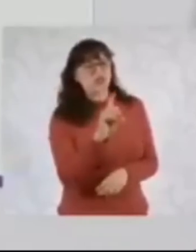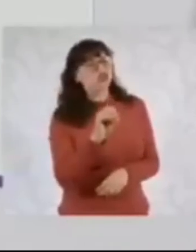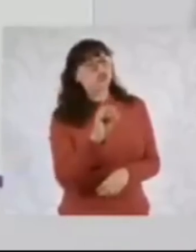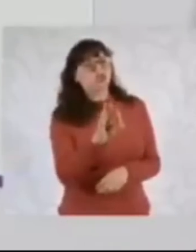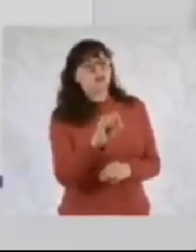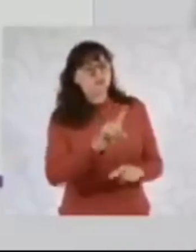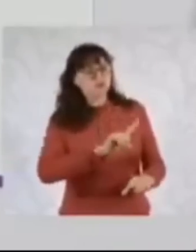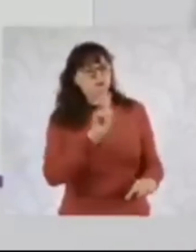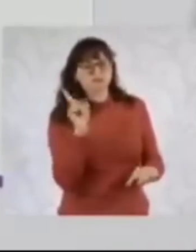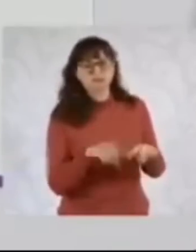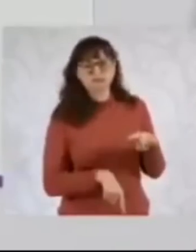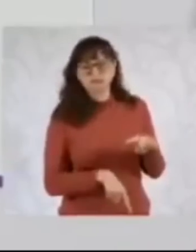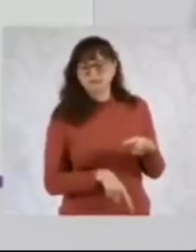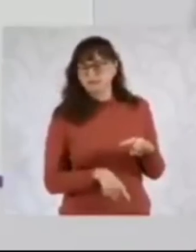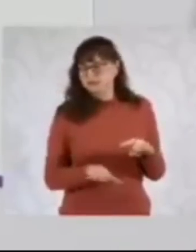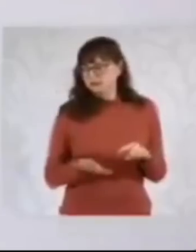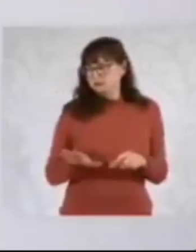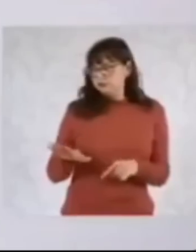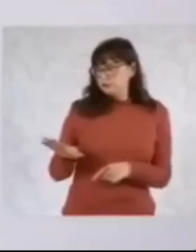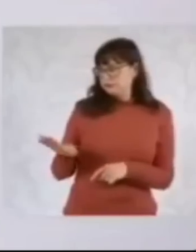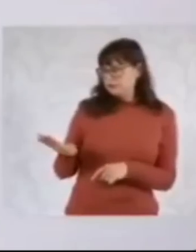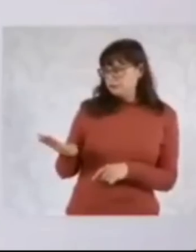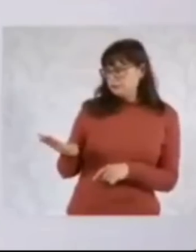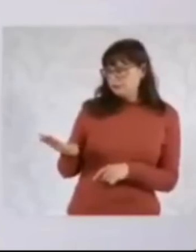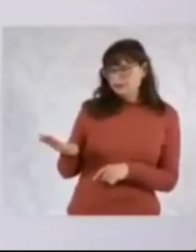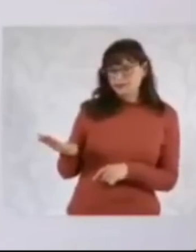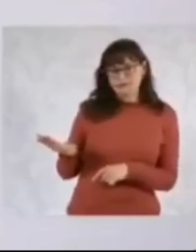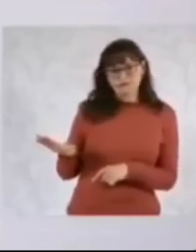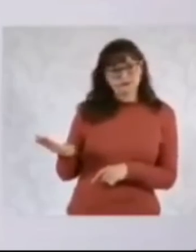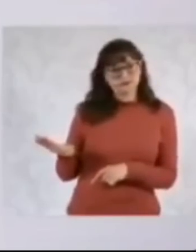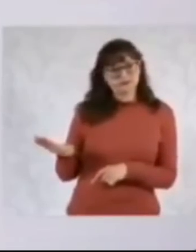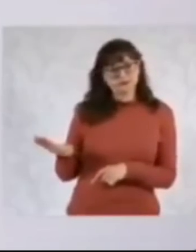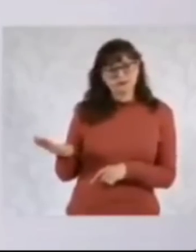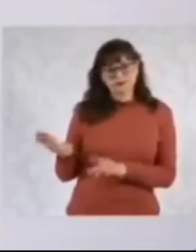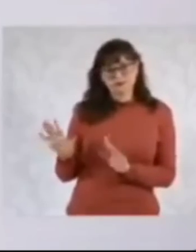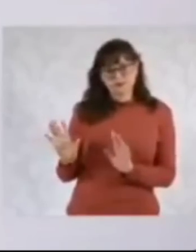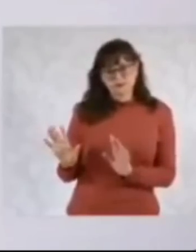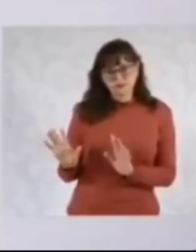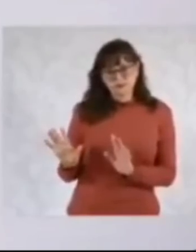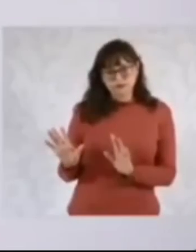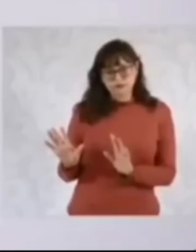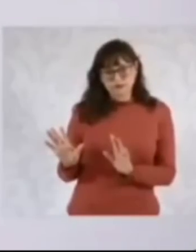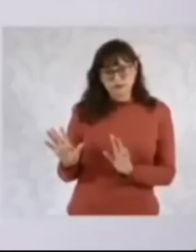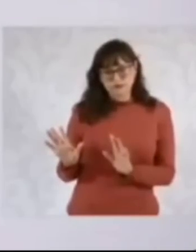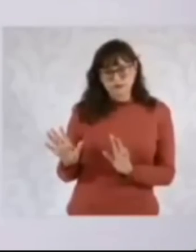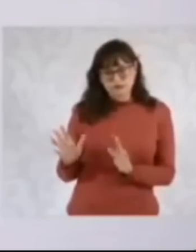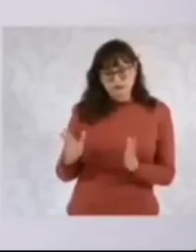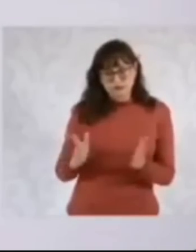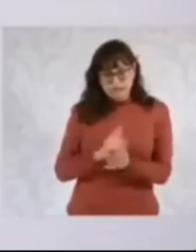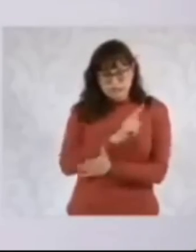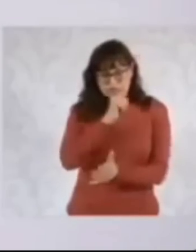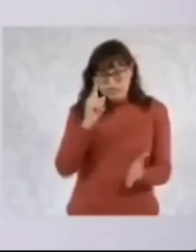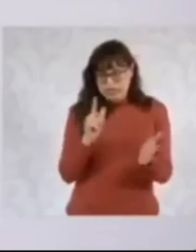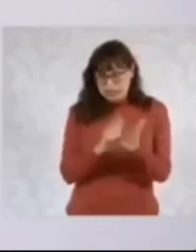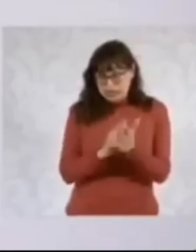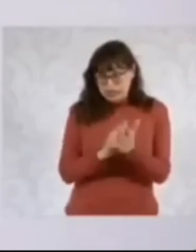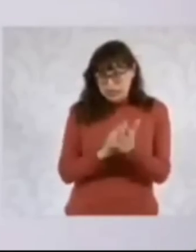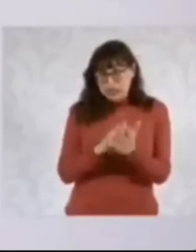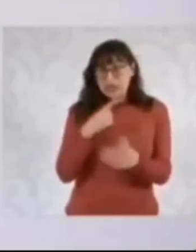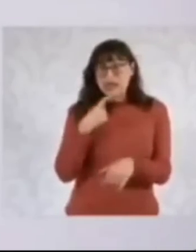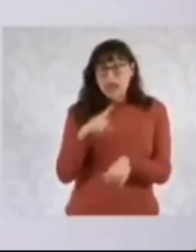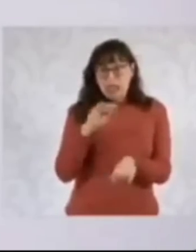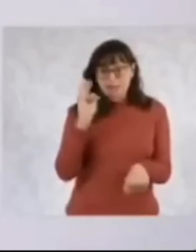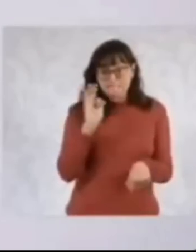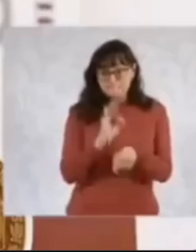Acción Nacional dice que con la mayoría calificada de Morena pueden volver a poner